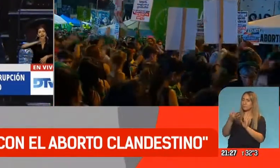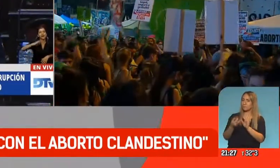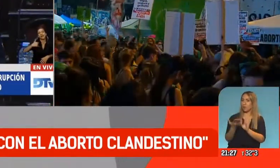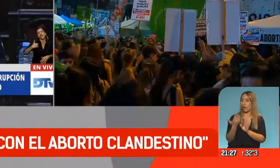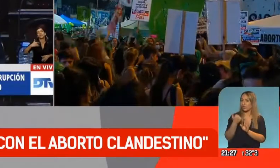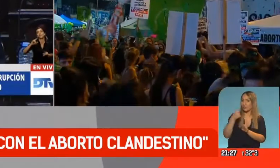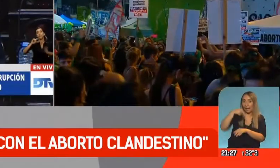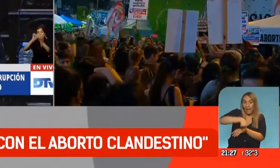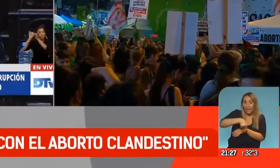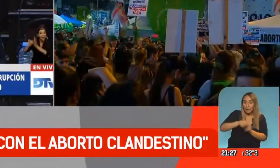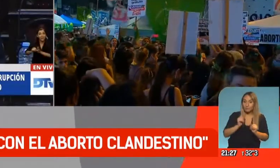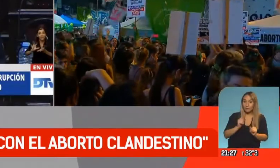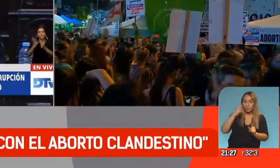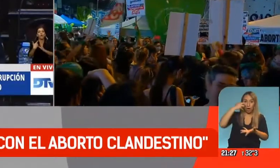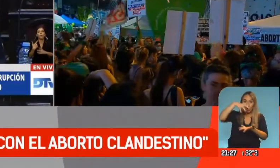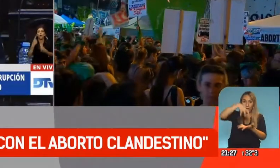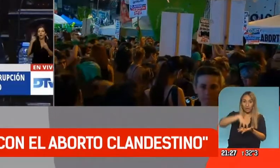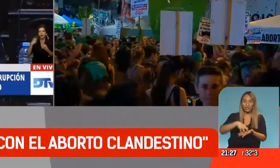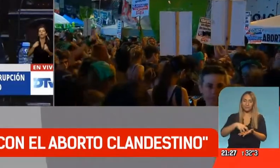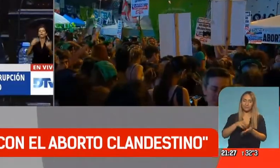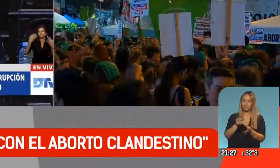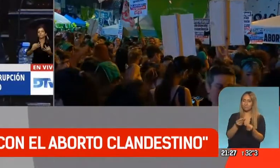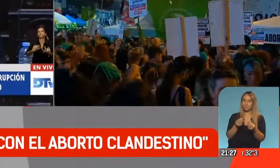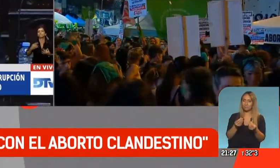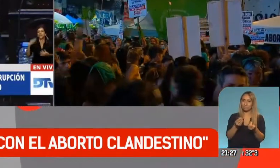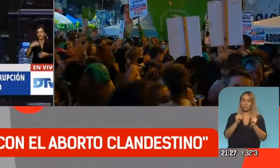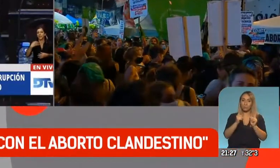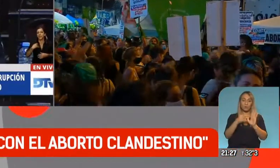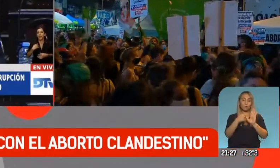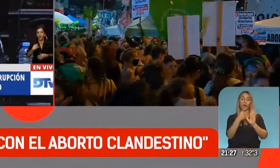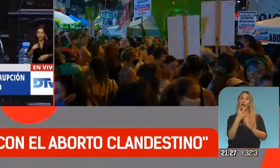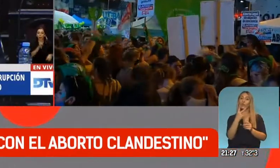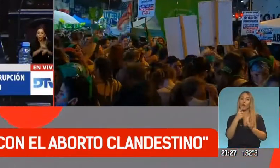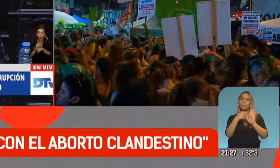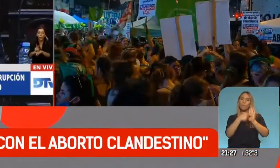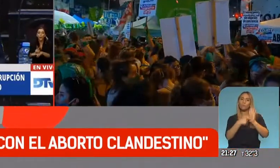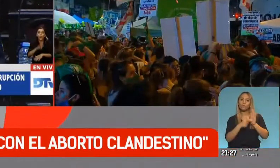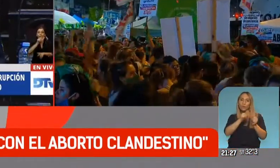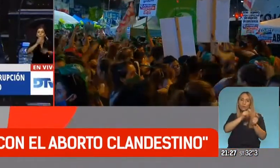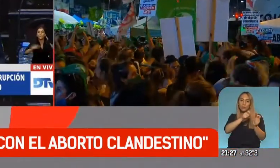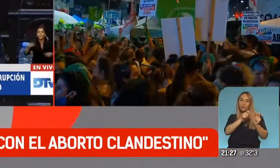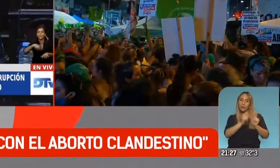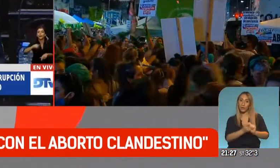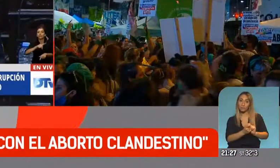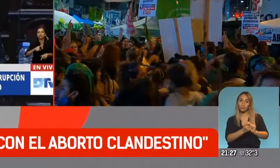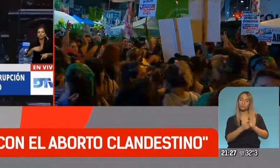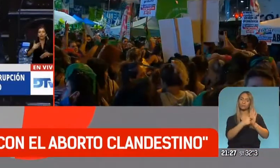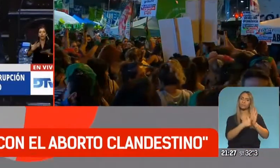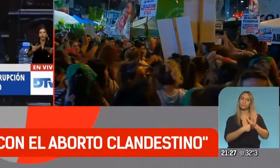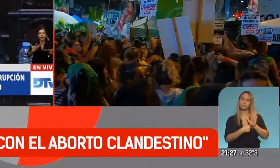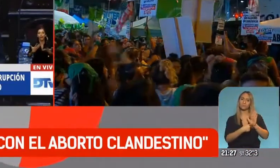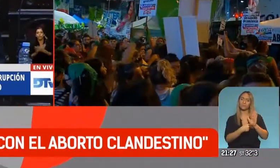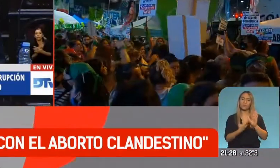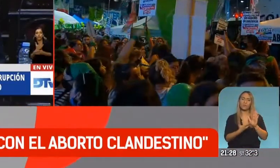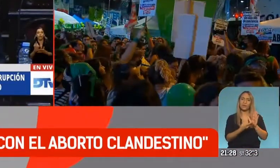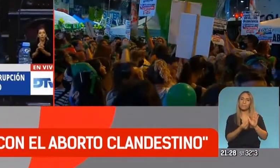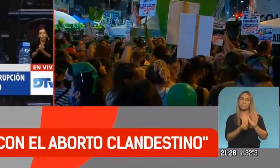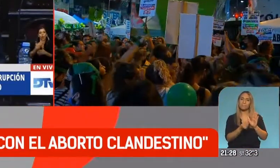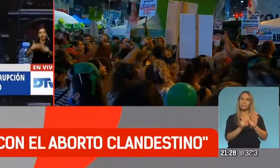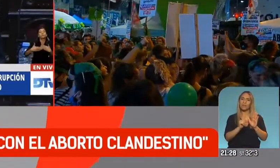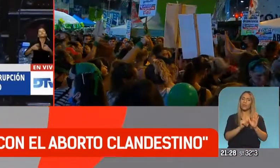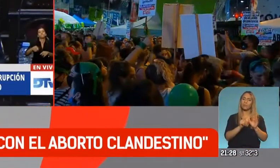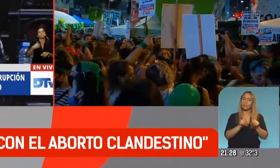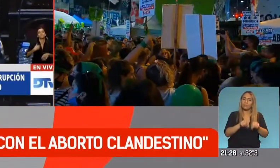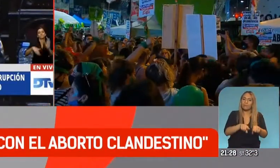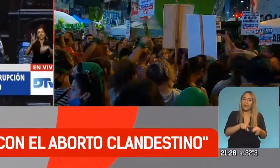era que estos cambios que se plantean en estos dos últimos cambios que se plantearon tienen que ver no tanto con la cámara